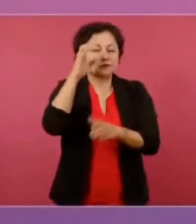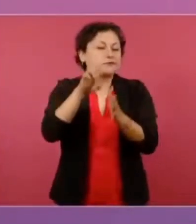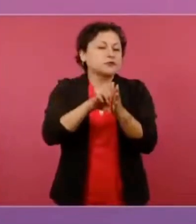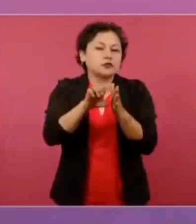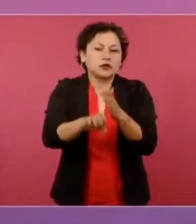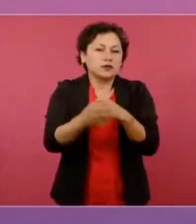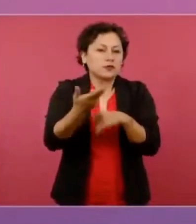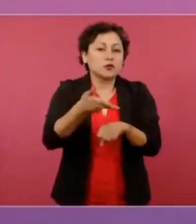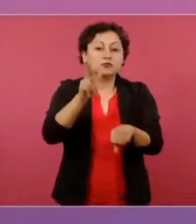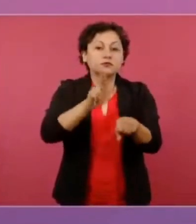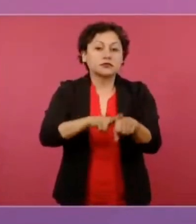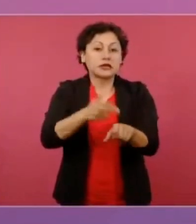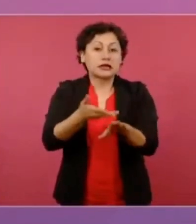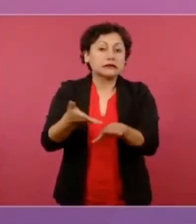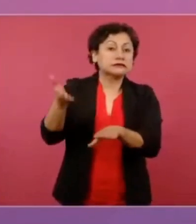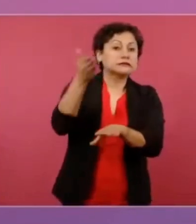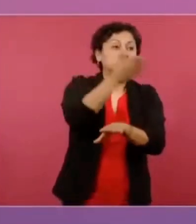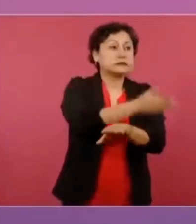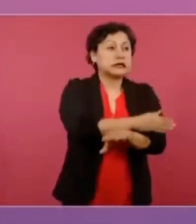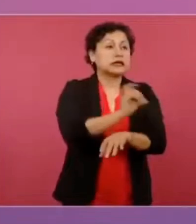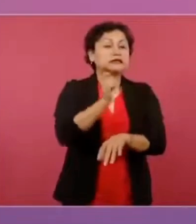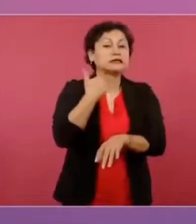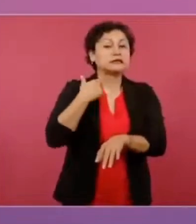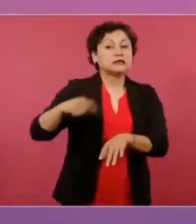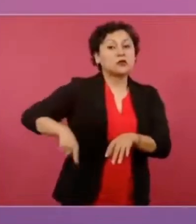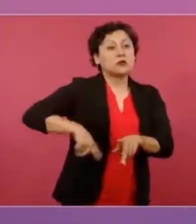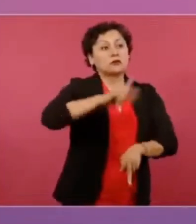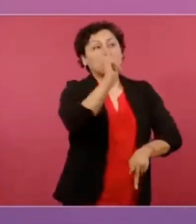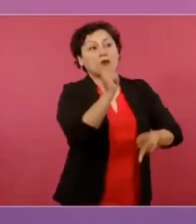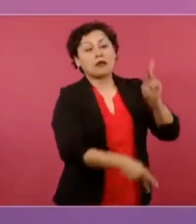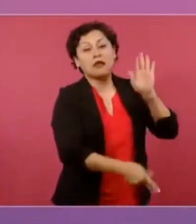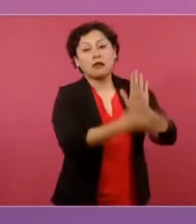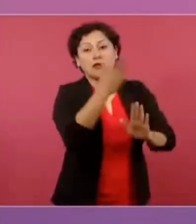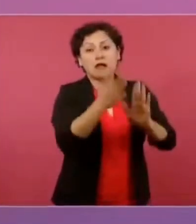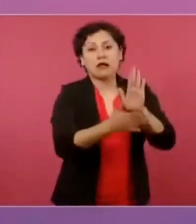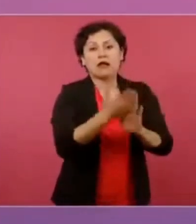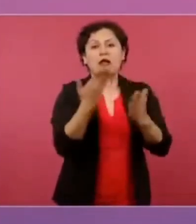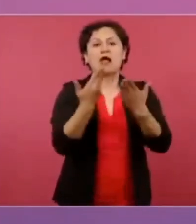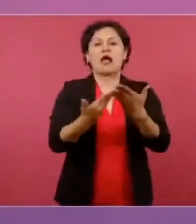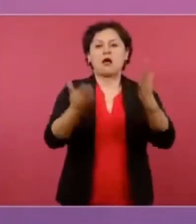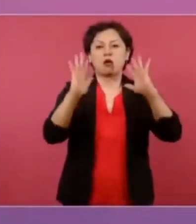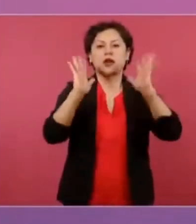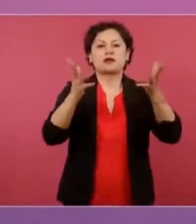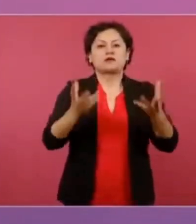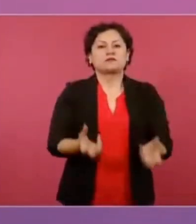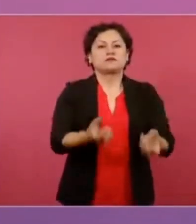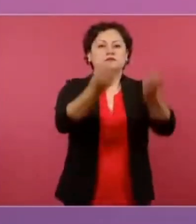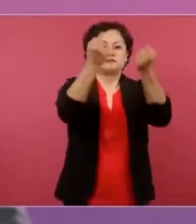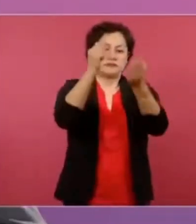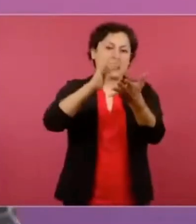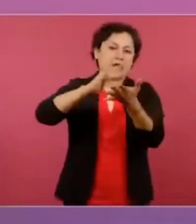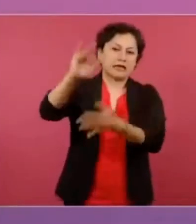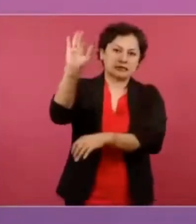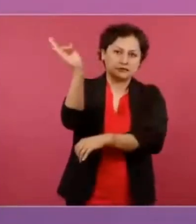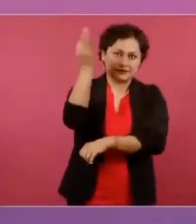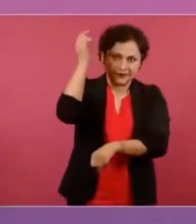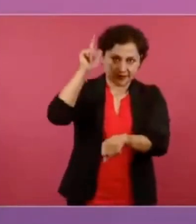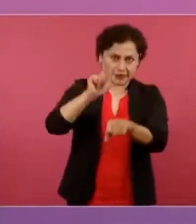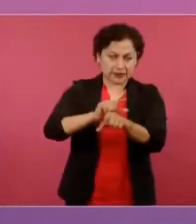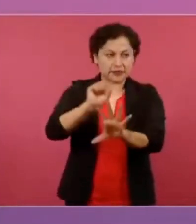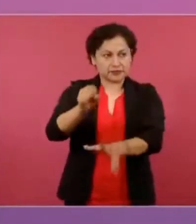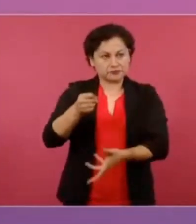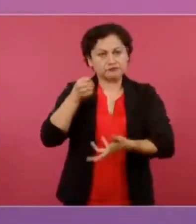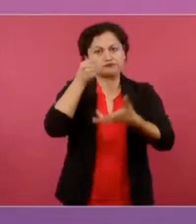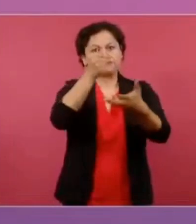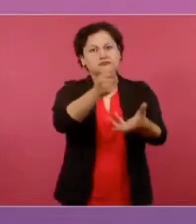estaban sin acabar y que se pusieron en operación. En algunos casos se pusieron en operación gracias a la federalización, es decir, los estados